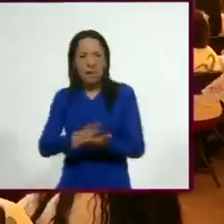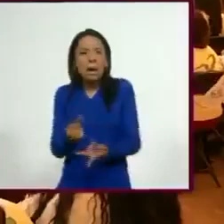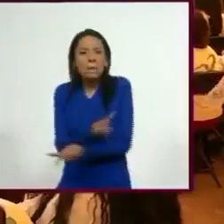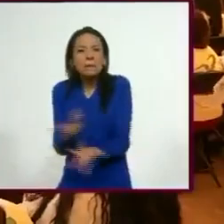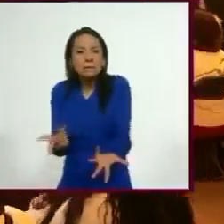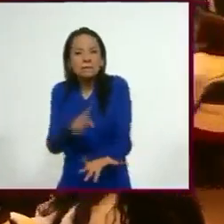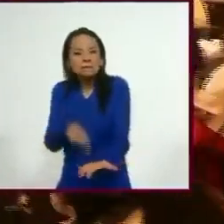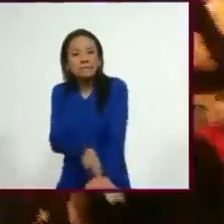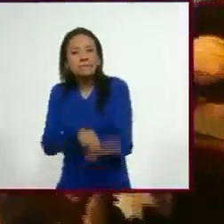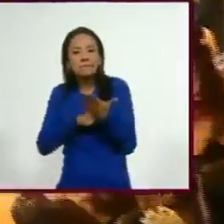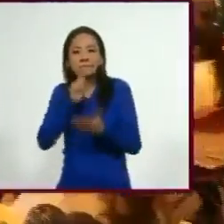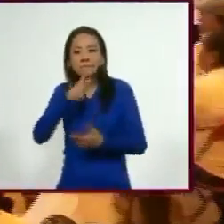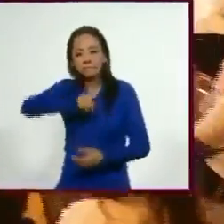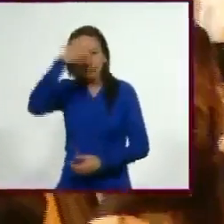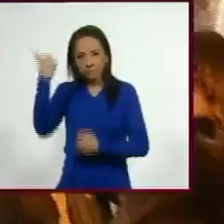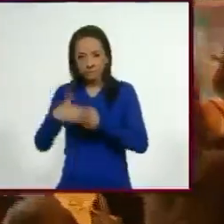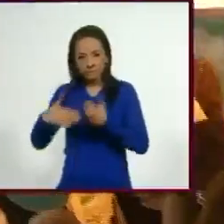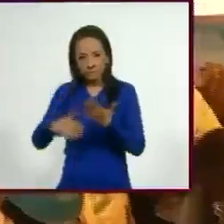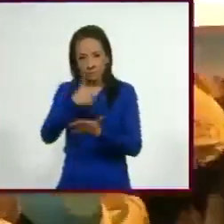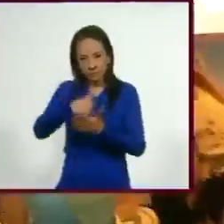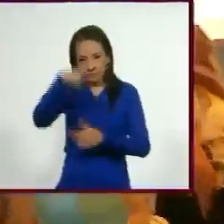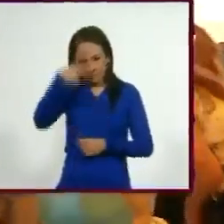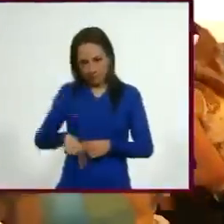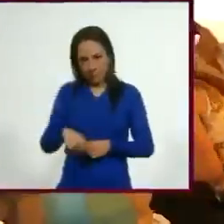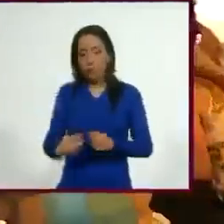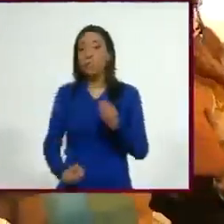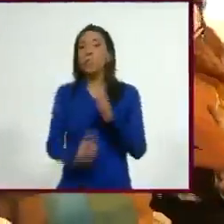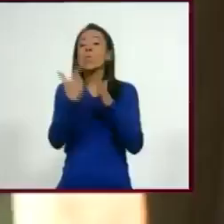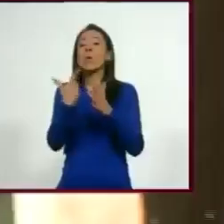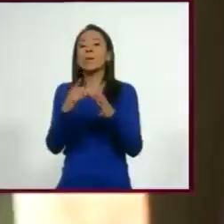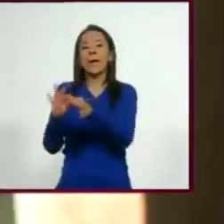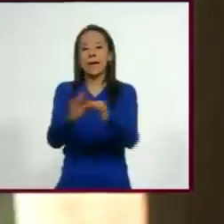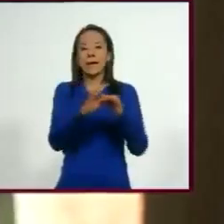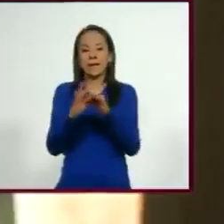Carpinteiro, candidata del partido Nueva Alianza a la jefatura de